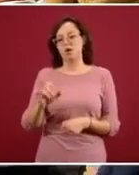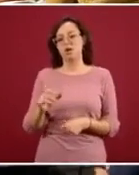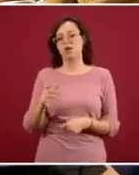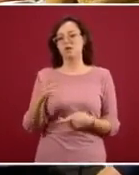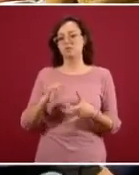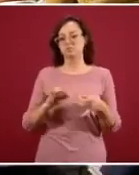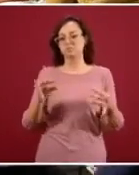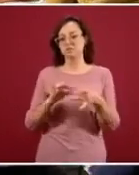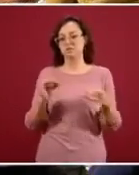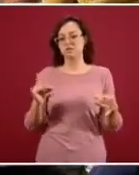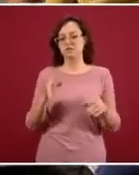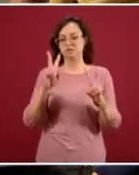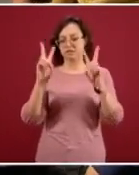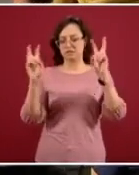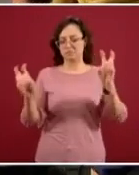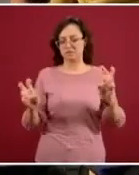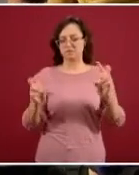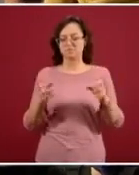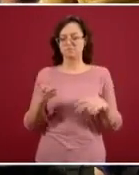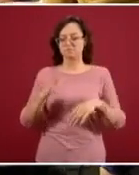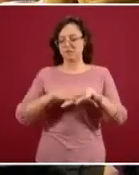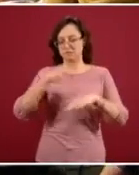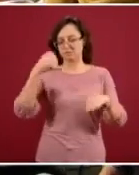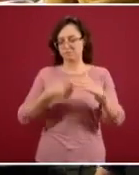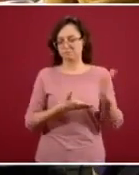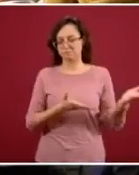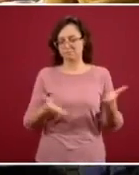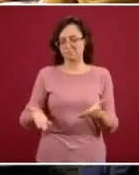estos interesantes temas.